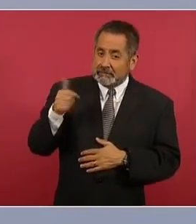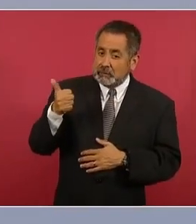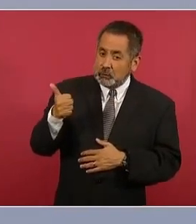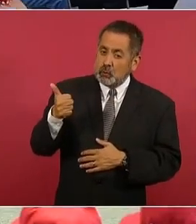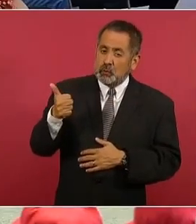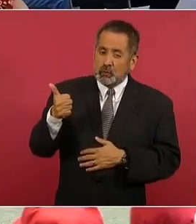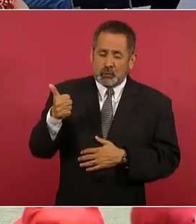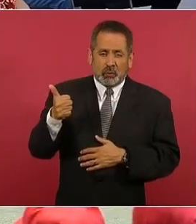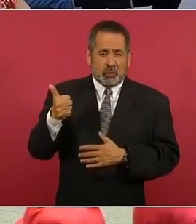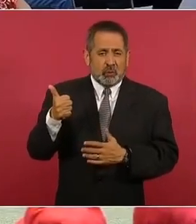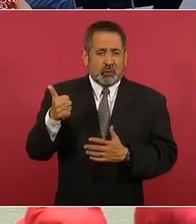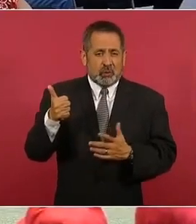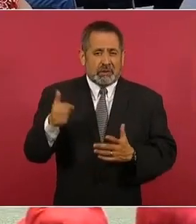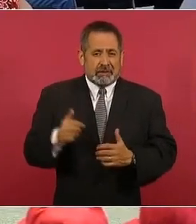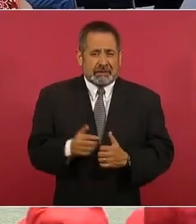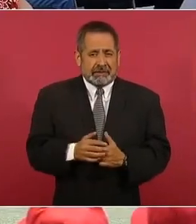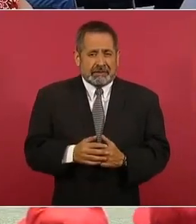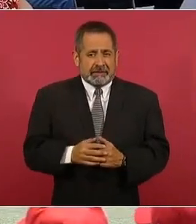3.6.